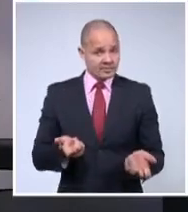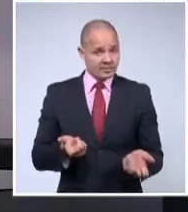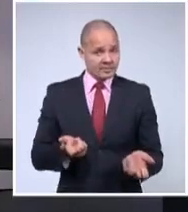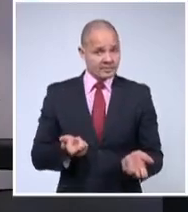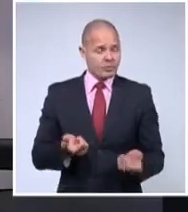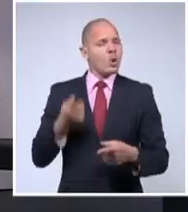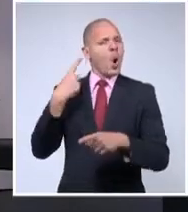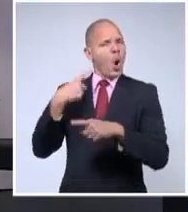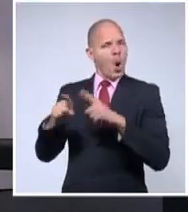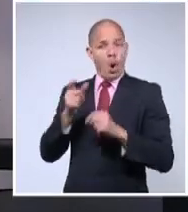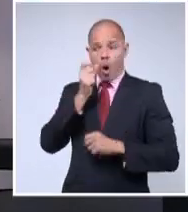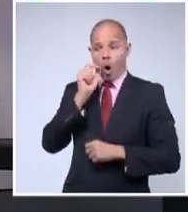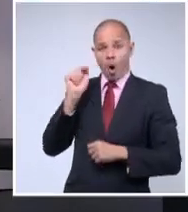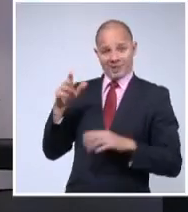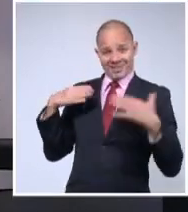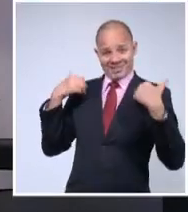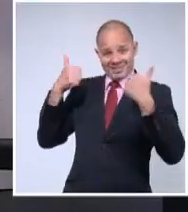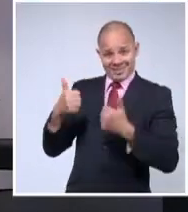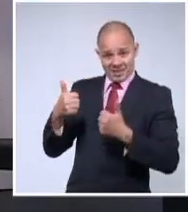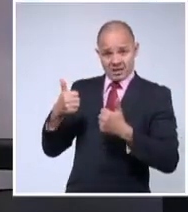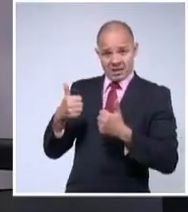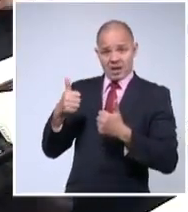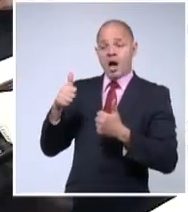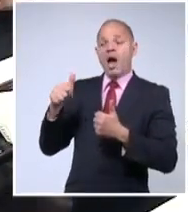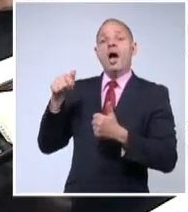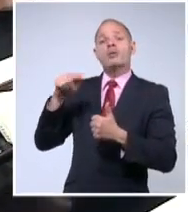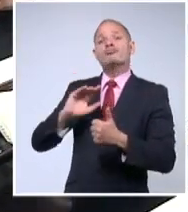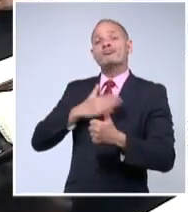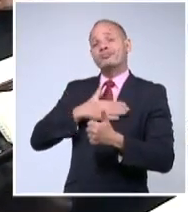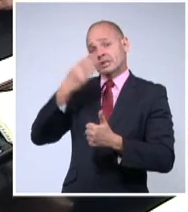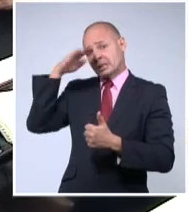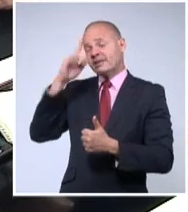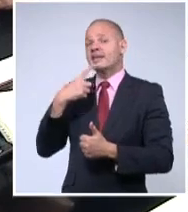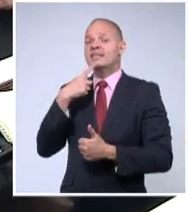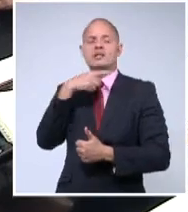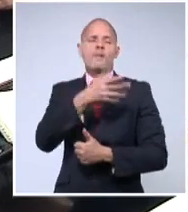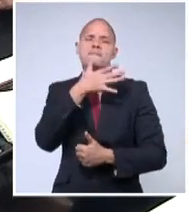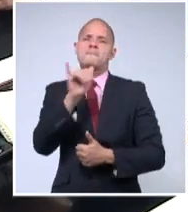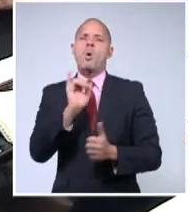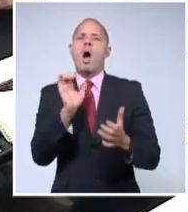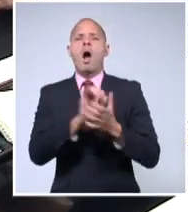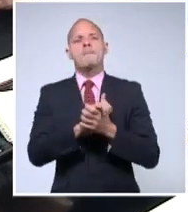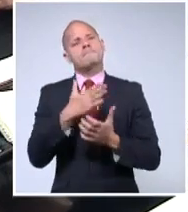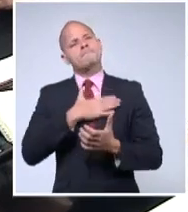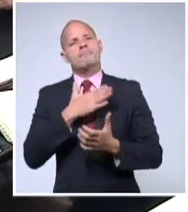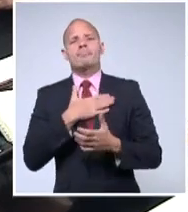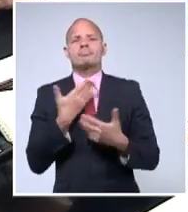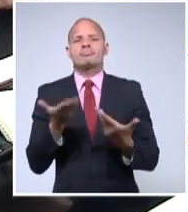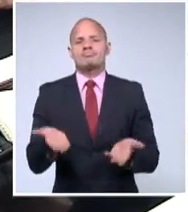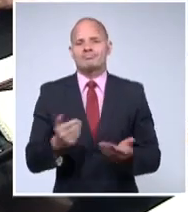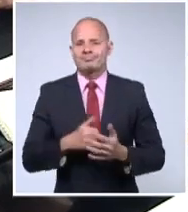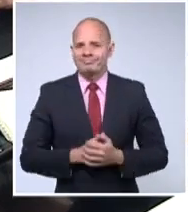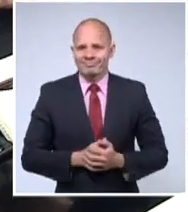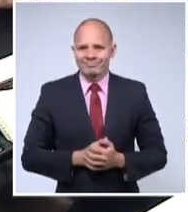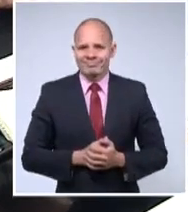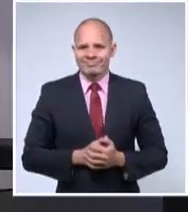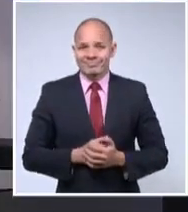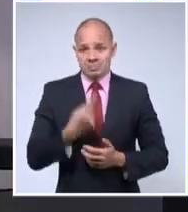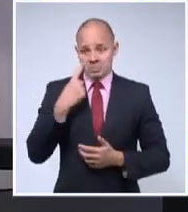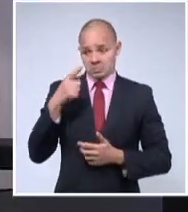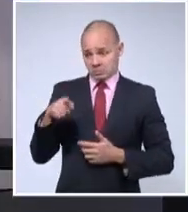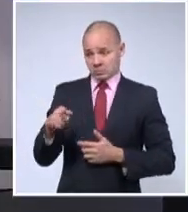subsecretario de Estado asistente a cargo de América Latina, los llamó colegas. Por tanto, el diplomático estadounidense considera que estas